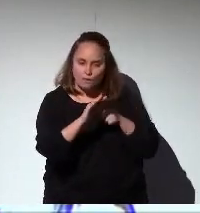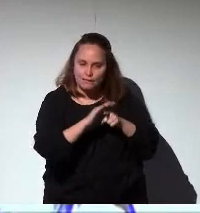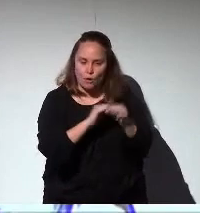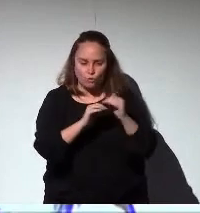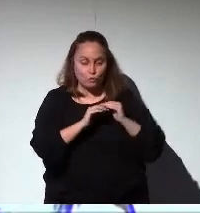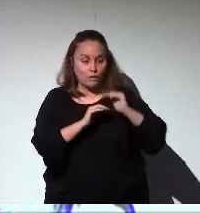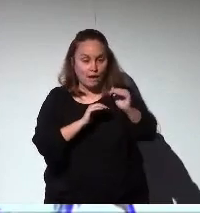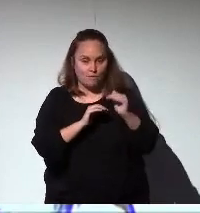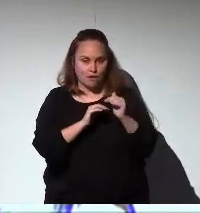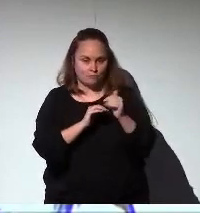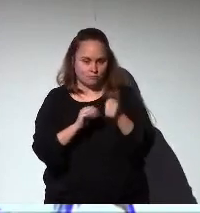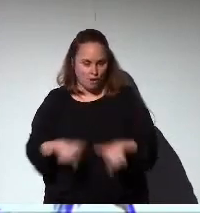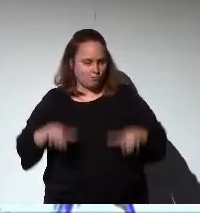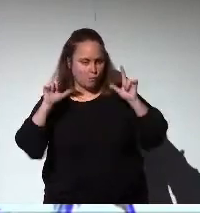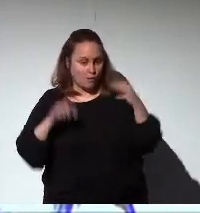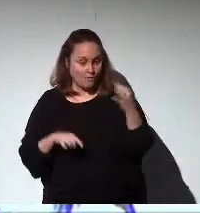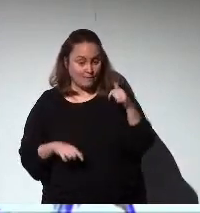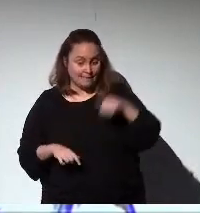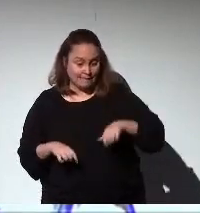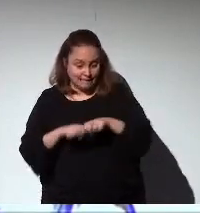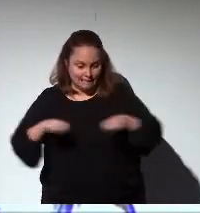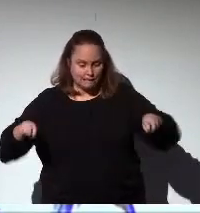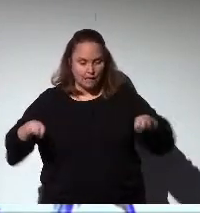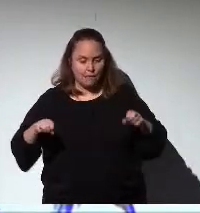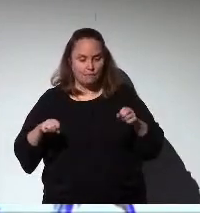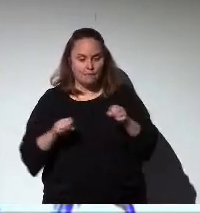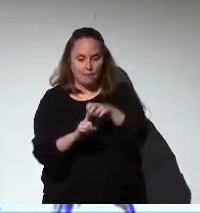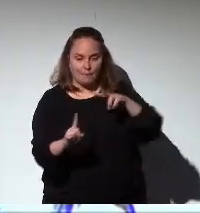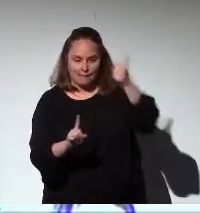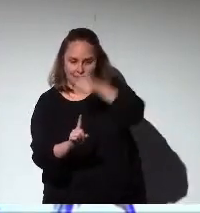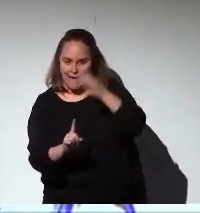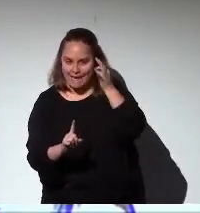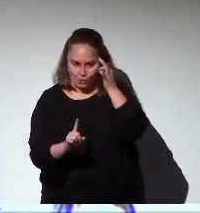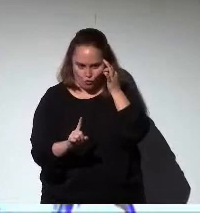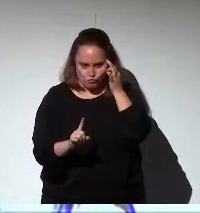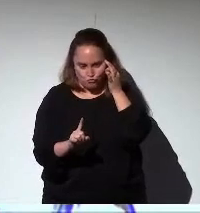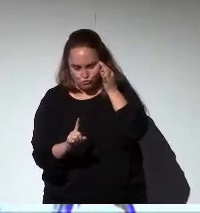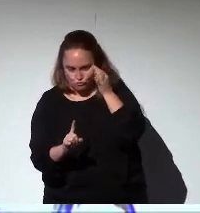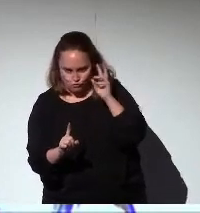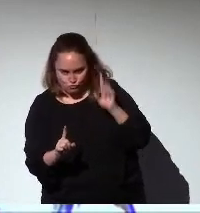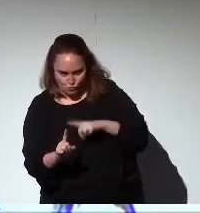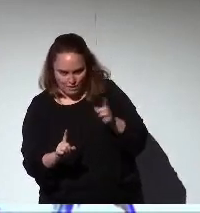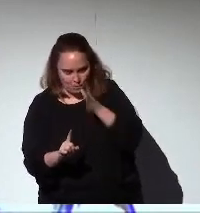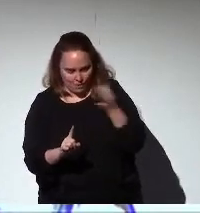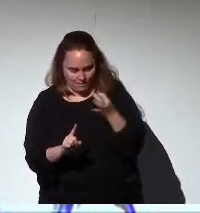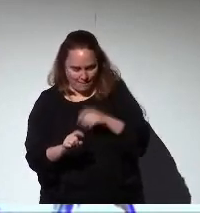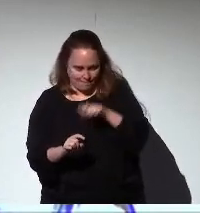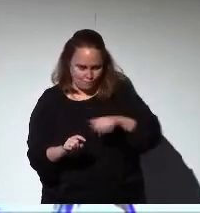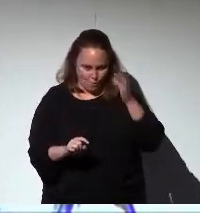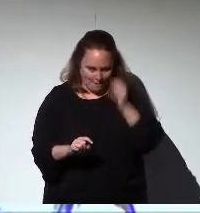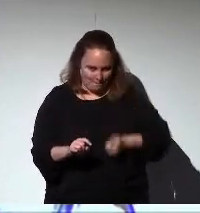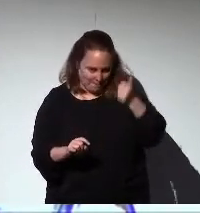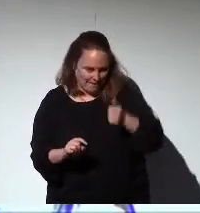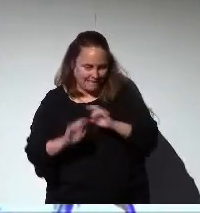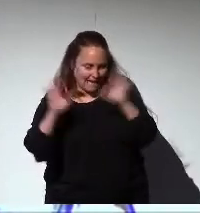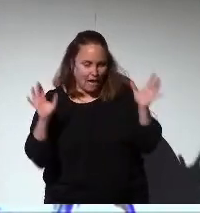mesa, aunque no es un claro ejemplo de perspectiva de género, obviamente no lo es, pero sin embargo sí que es un claro ejemplo